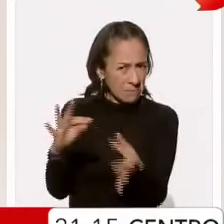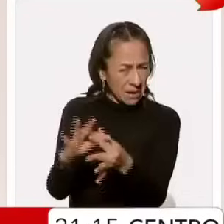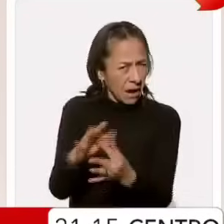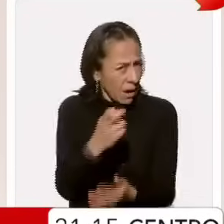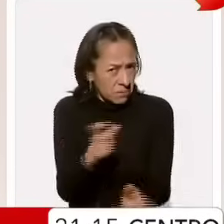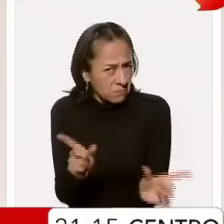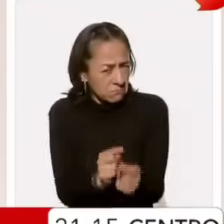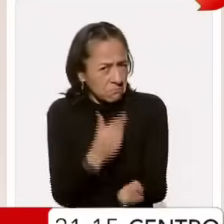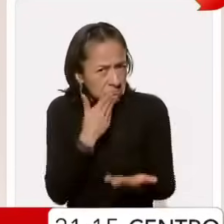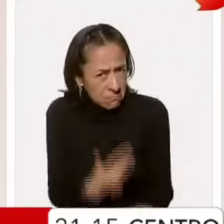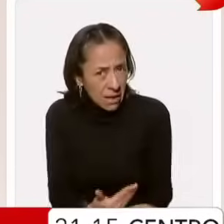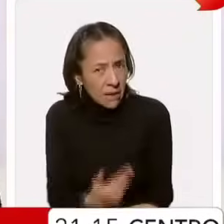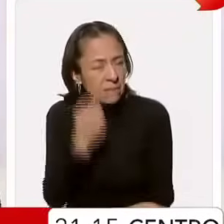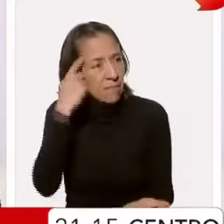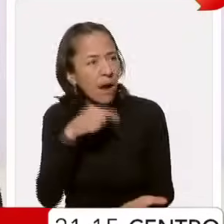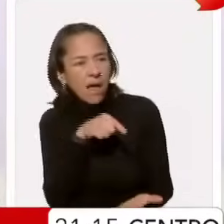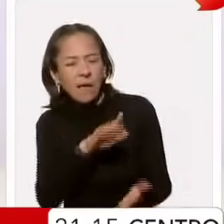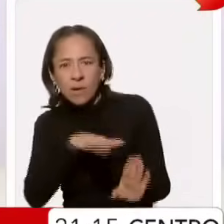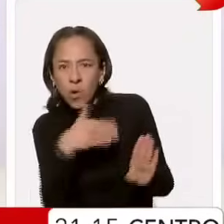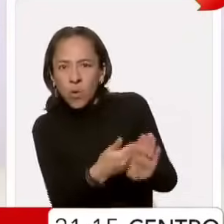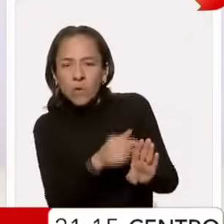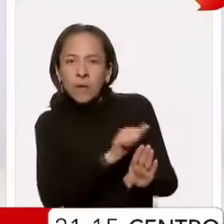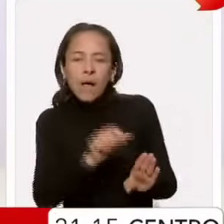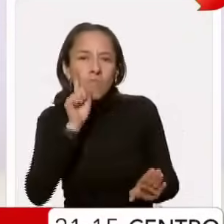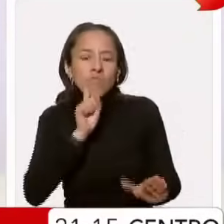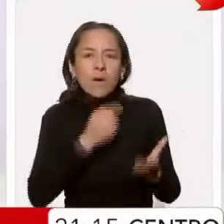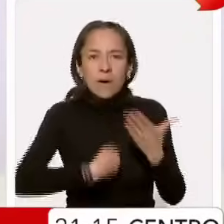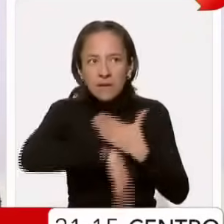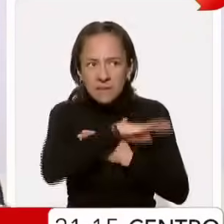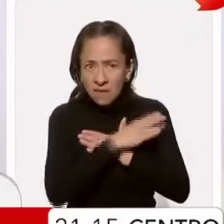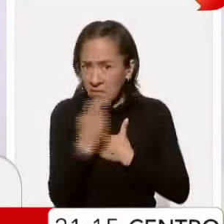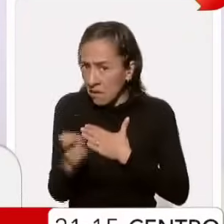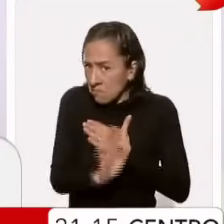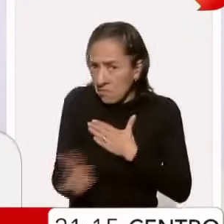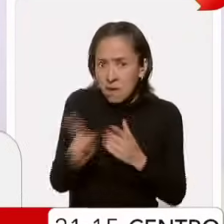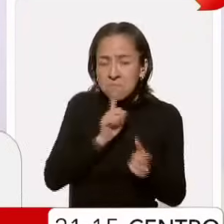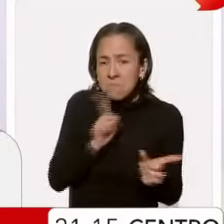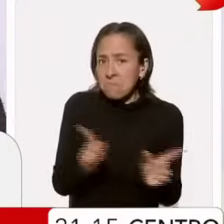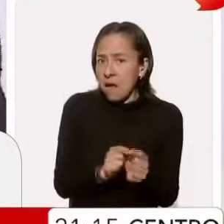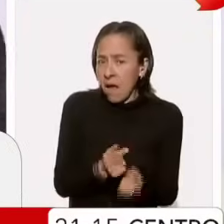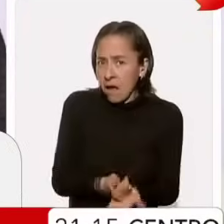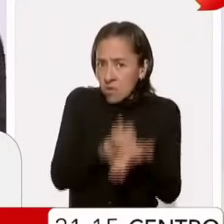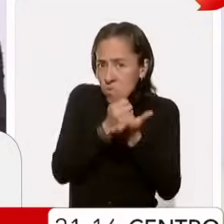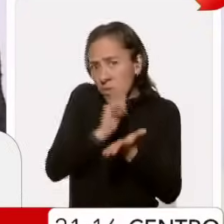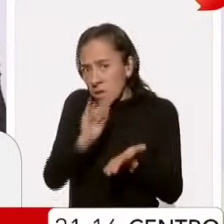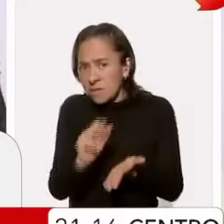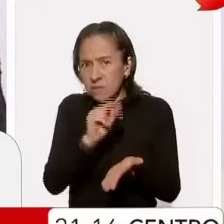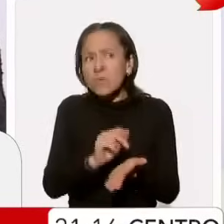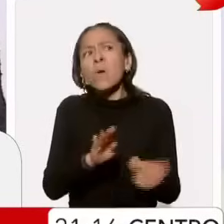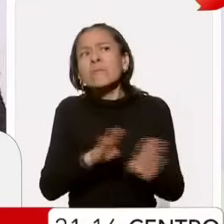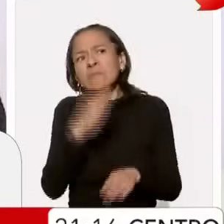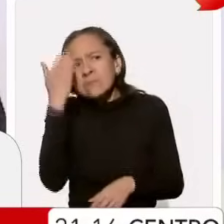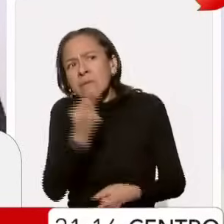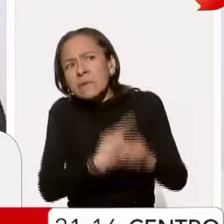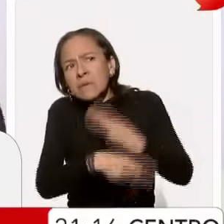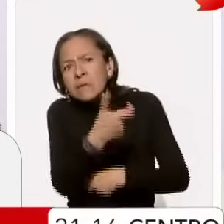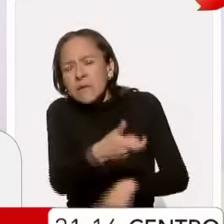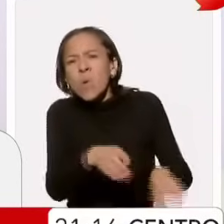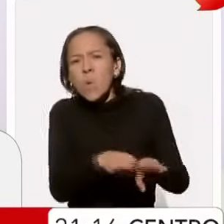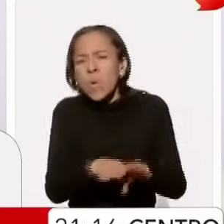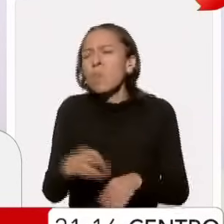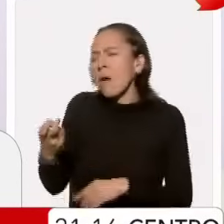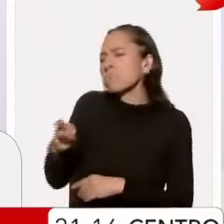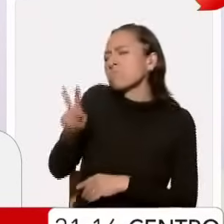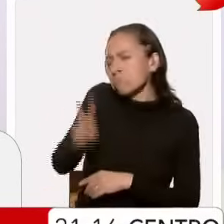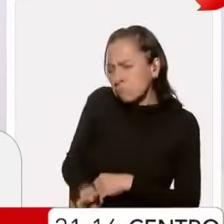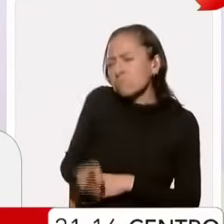dinero? Bueno, veremos si es suficiente. Siempre la mañanera es una herramienta muy importante que va aclarando